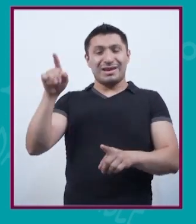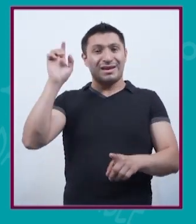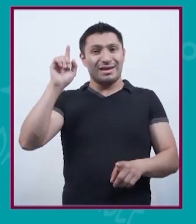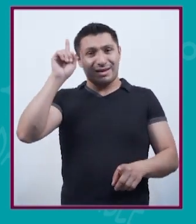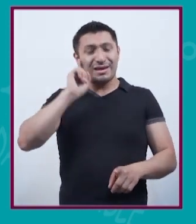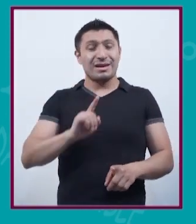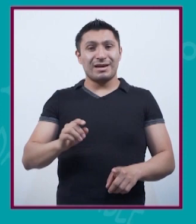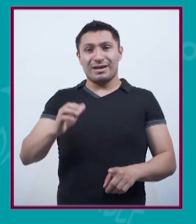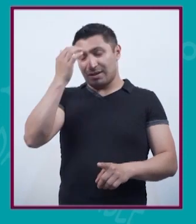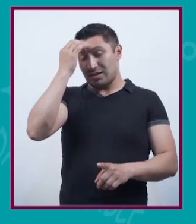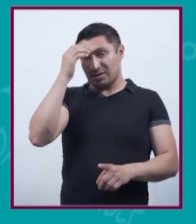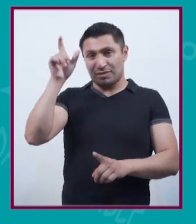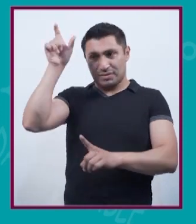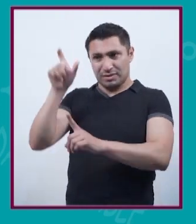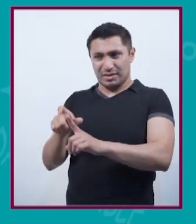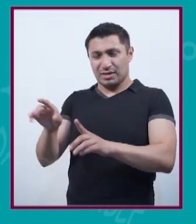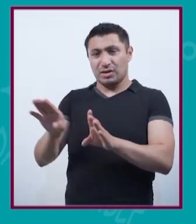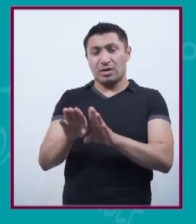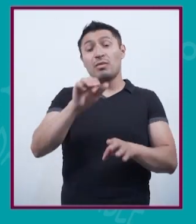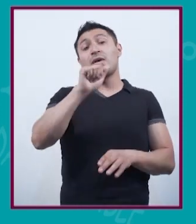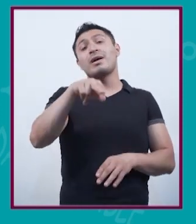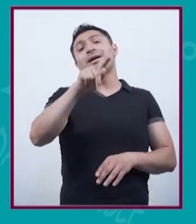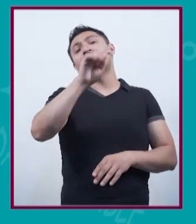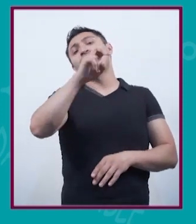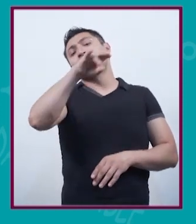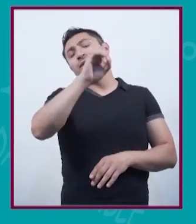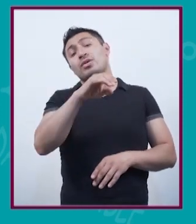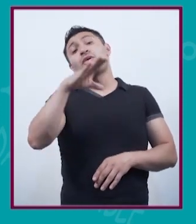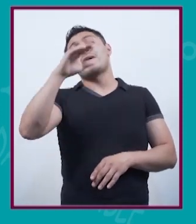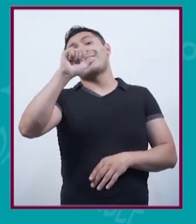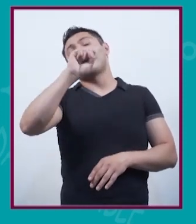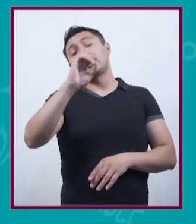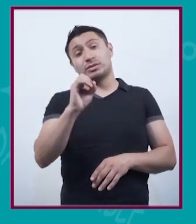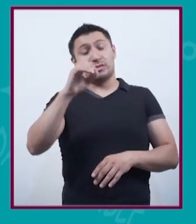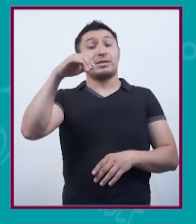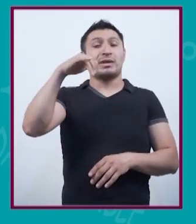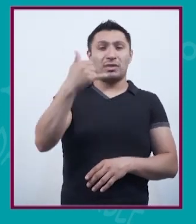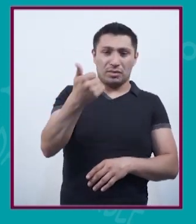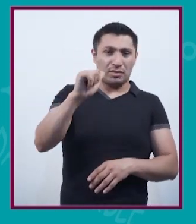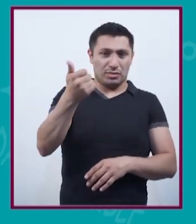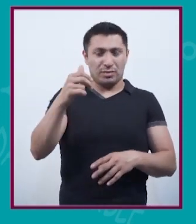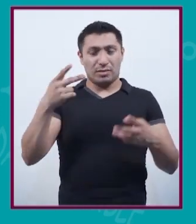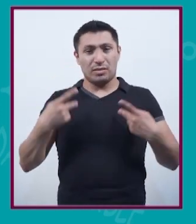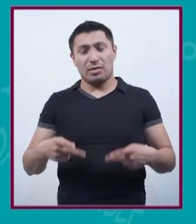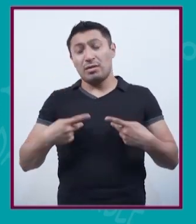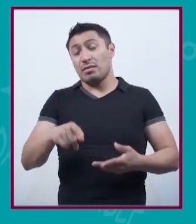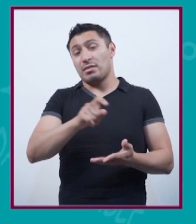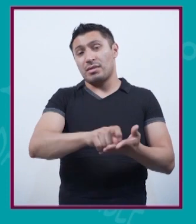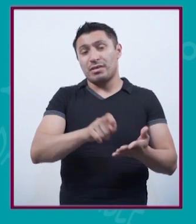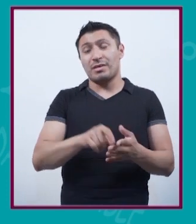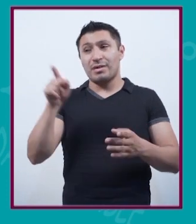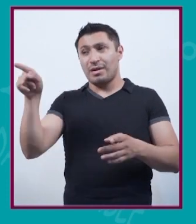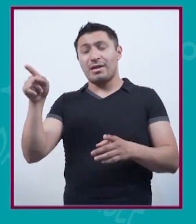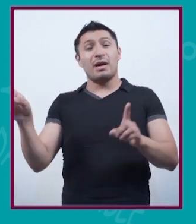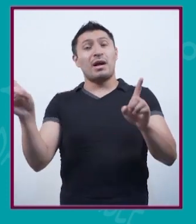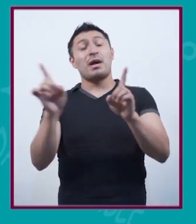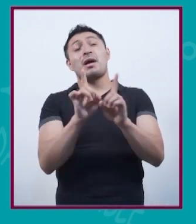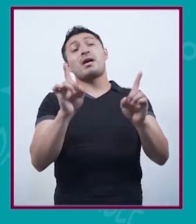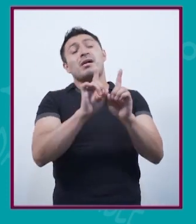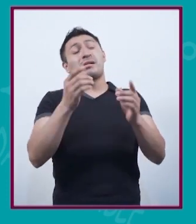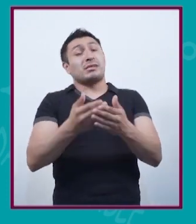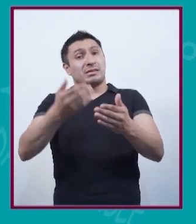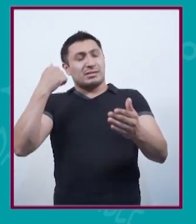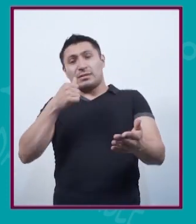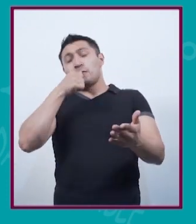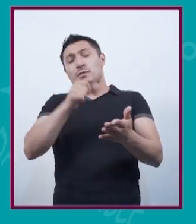el camino, pero ella llega a México porque era conocida fundamentalmente por